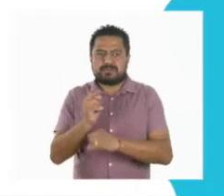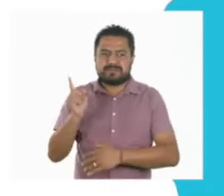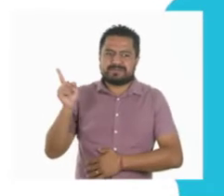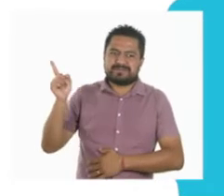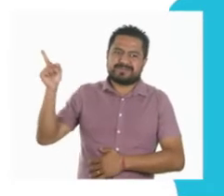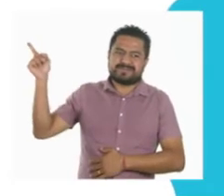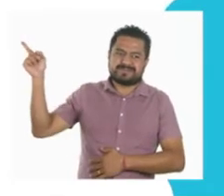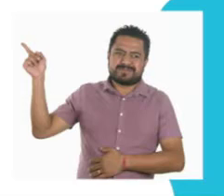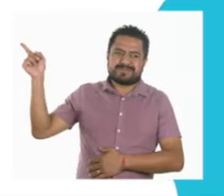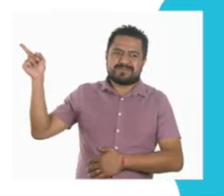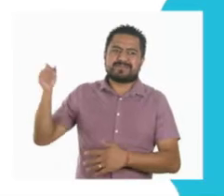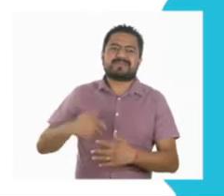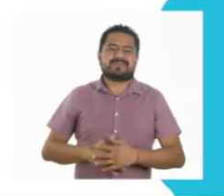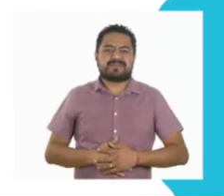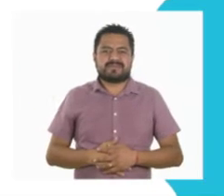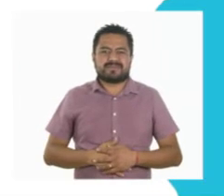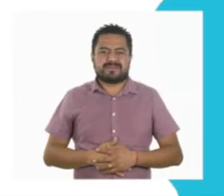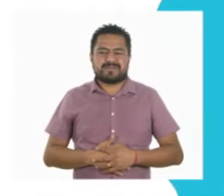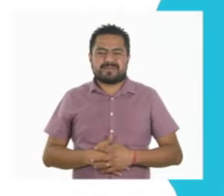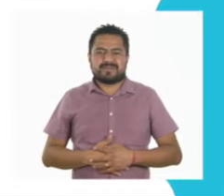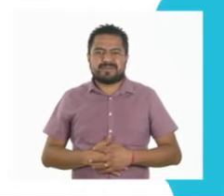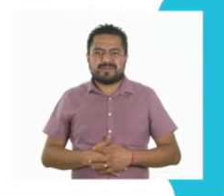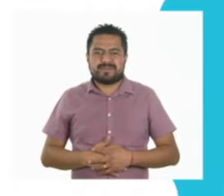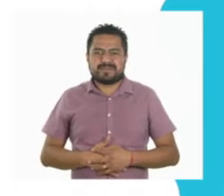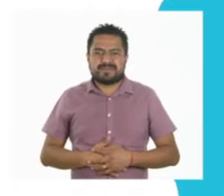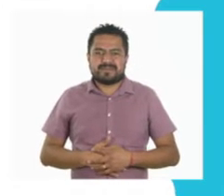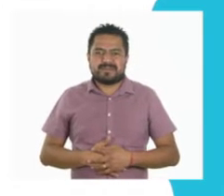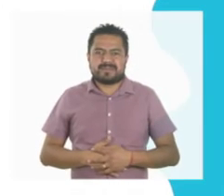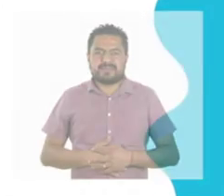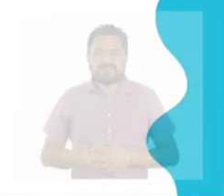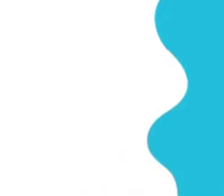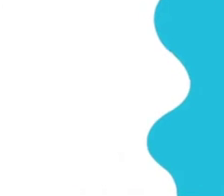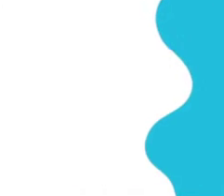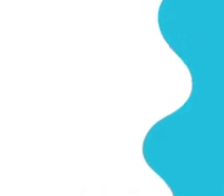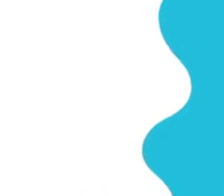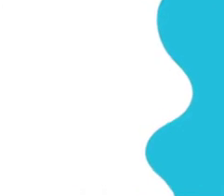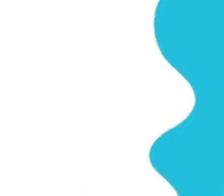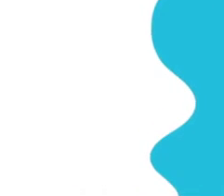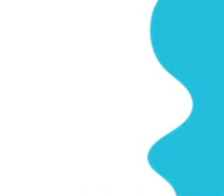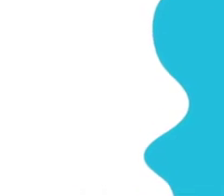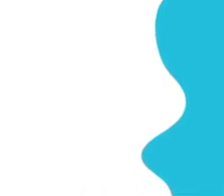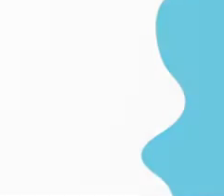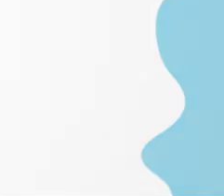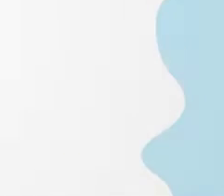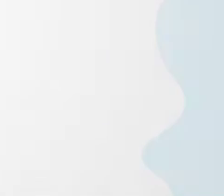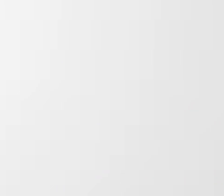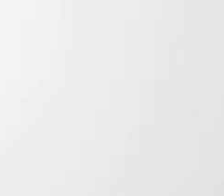liga: aprendeencasa.sep.gob.mx.